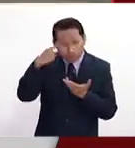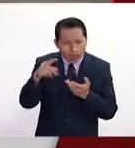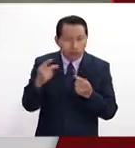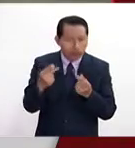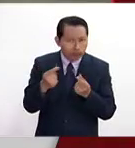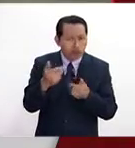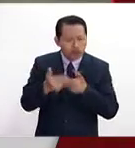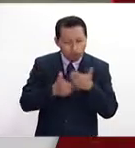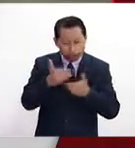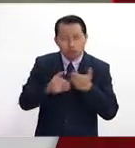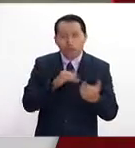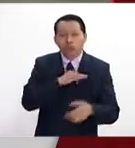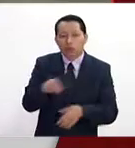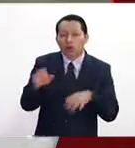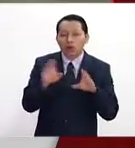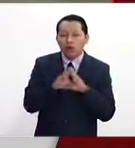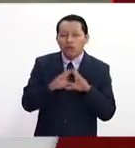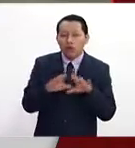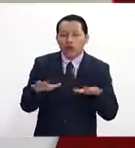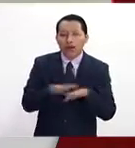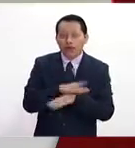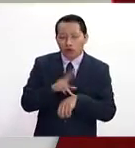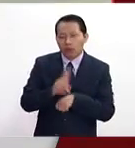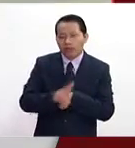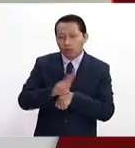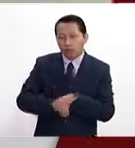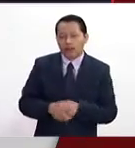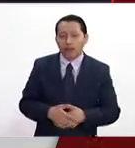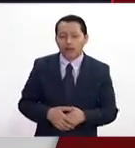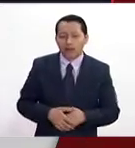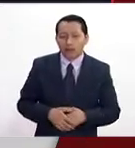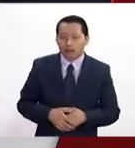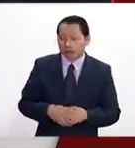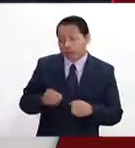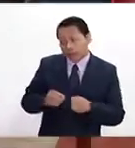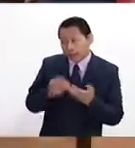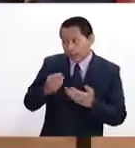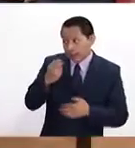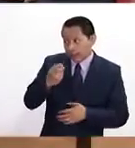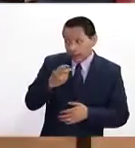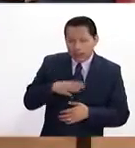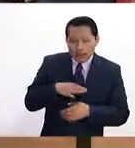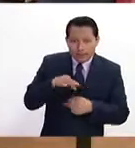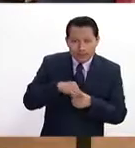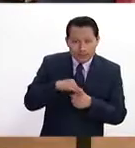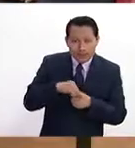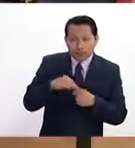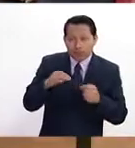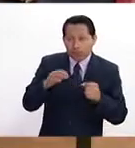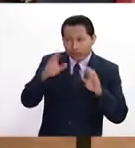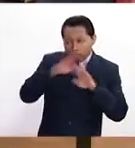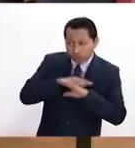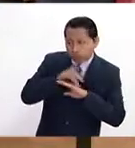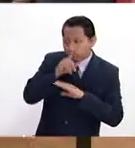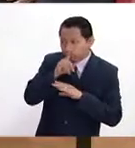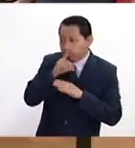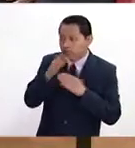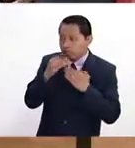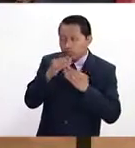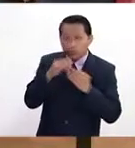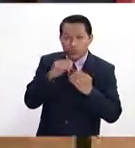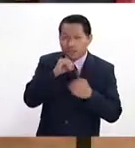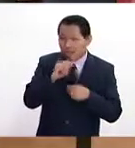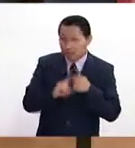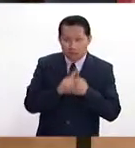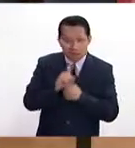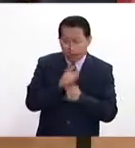el proceso de cambio en Venezuela. Por supuesto, si no se logran estos consensos, si no se logran estas mediaciones,